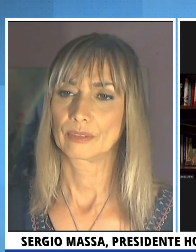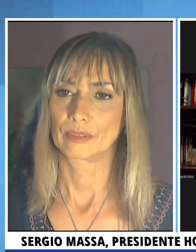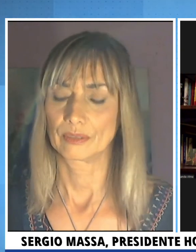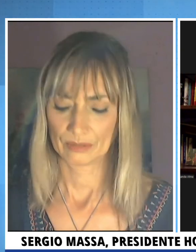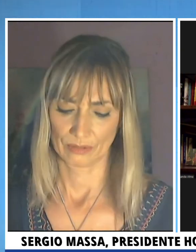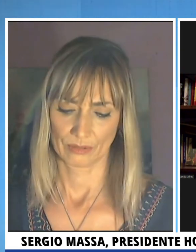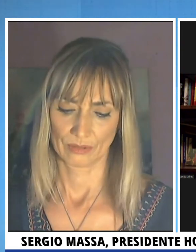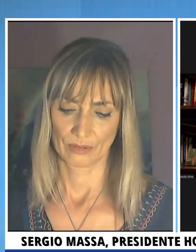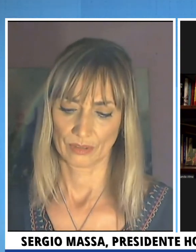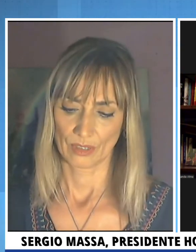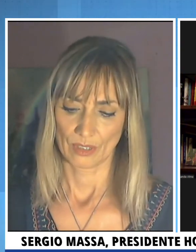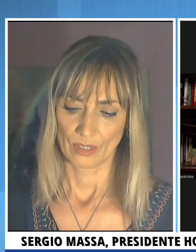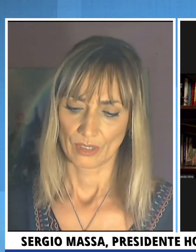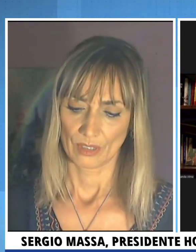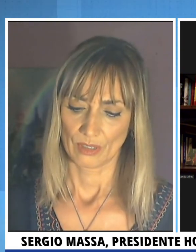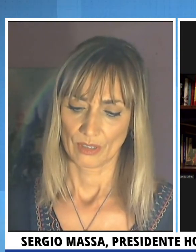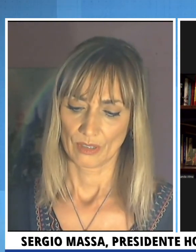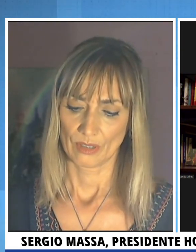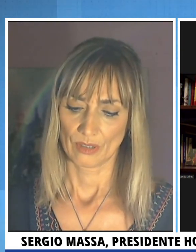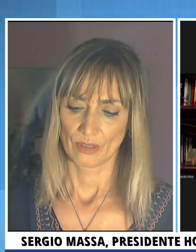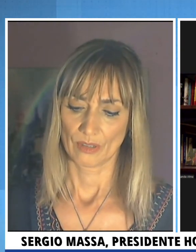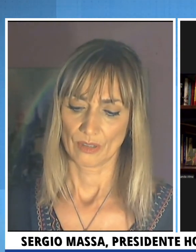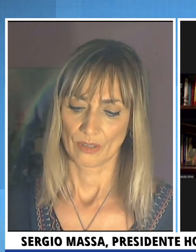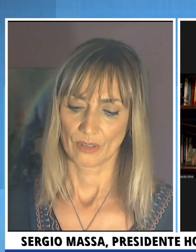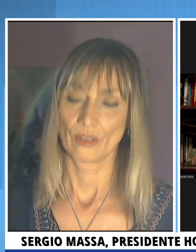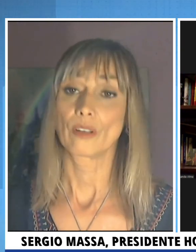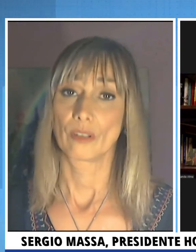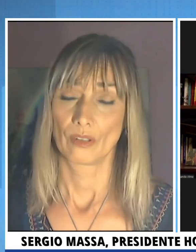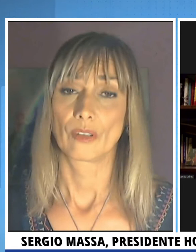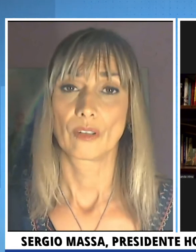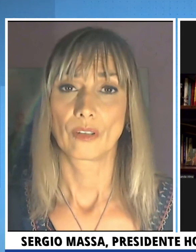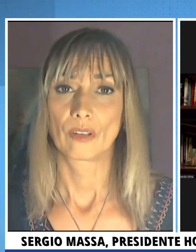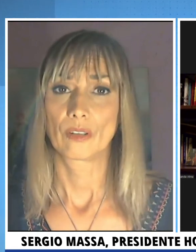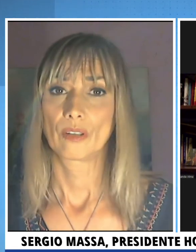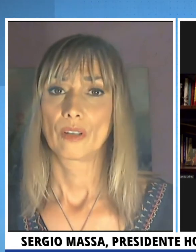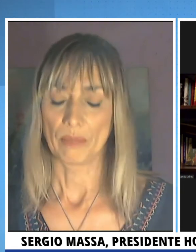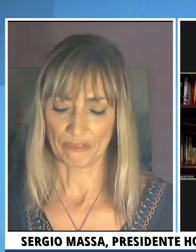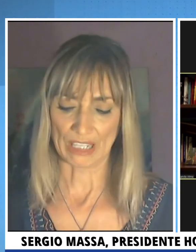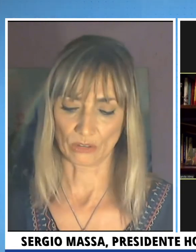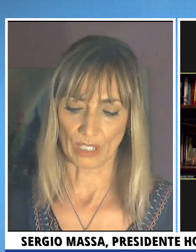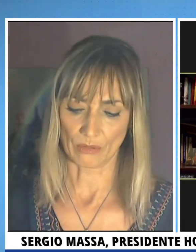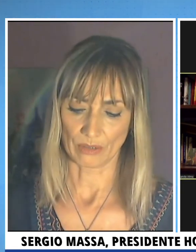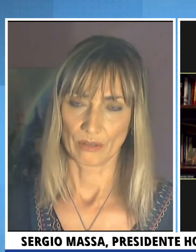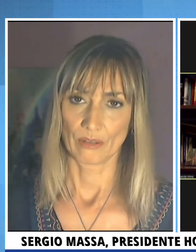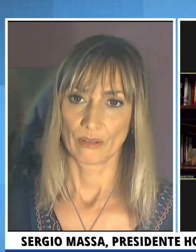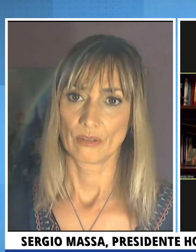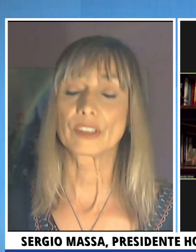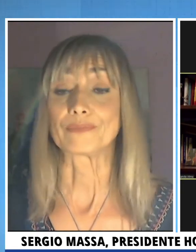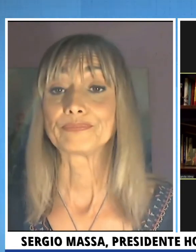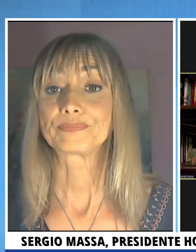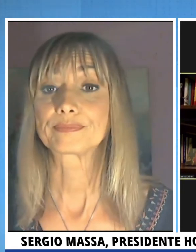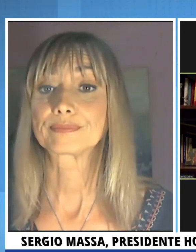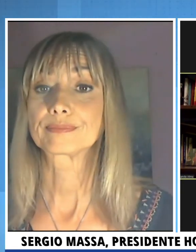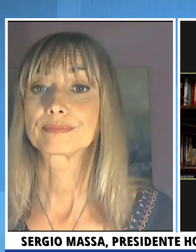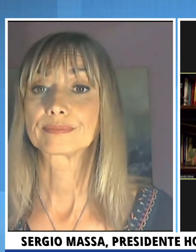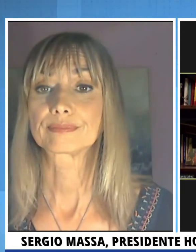pero también está acompañado por otro diputado, Ramiro Gutiérrez, del Frente de Todos. Perfecto. Lo que quería aportar también, que me parece